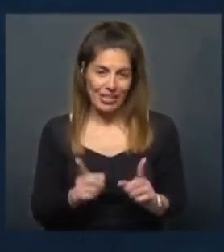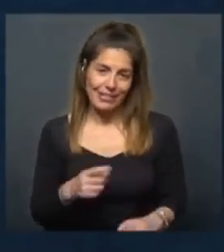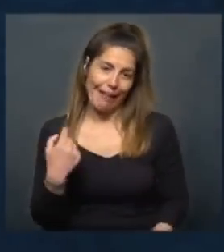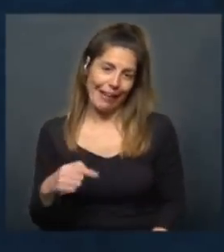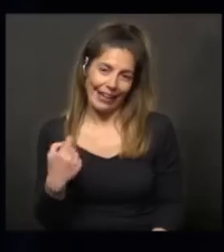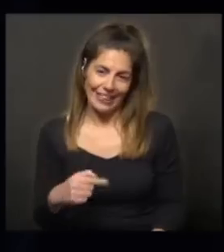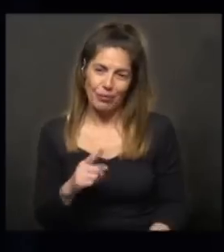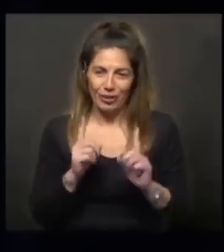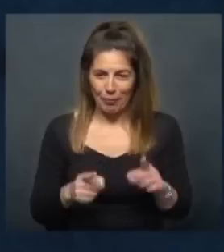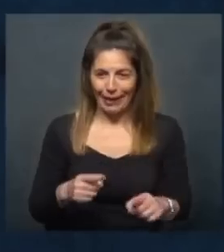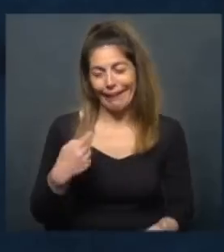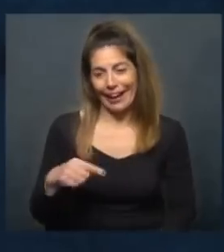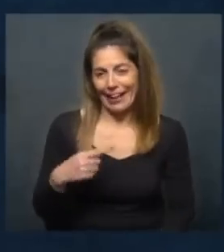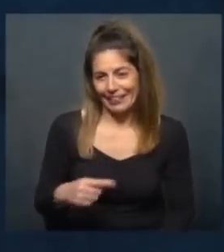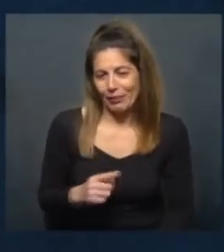negativo